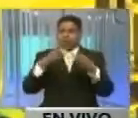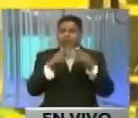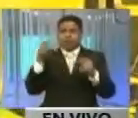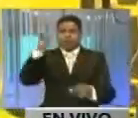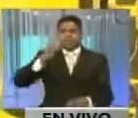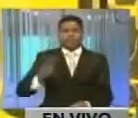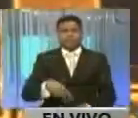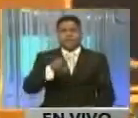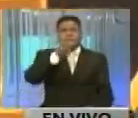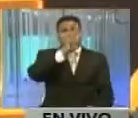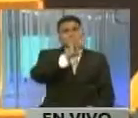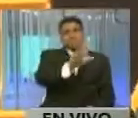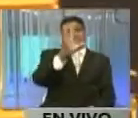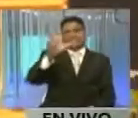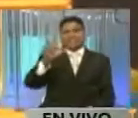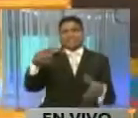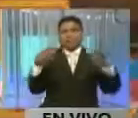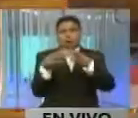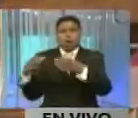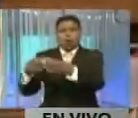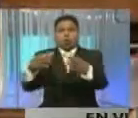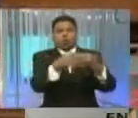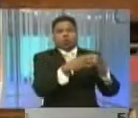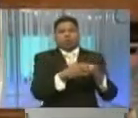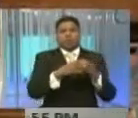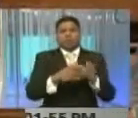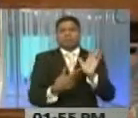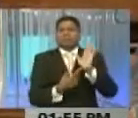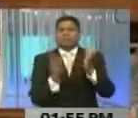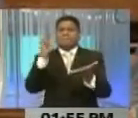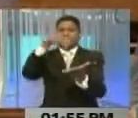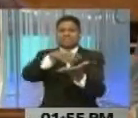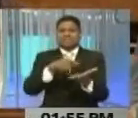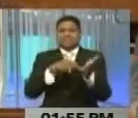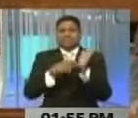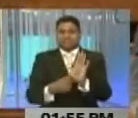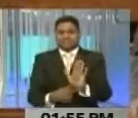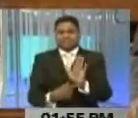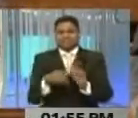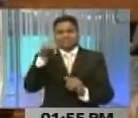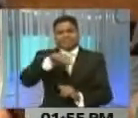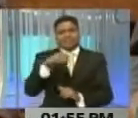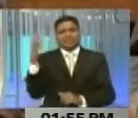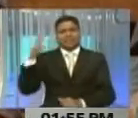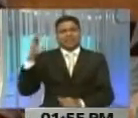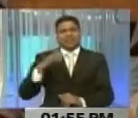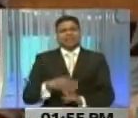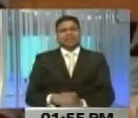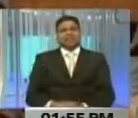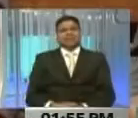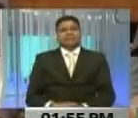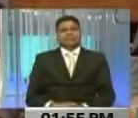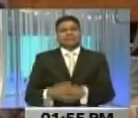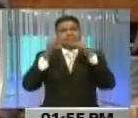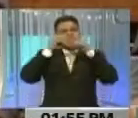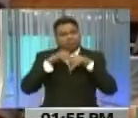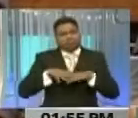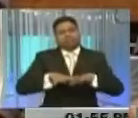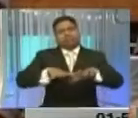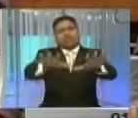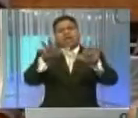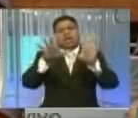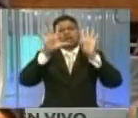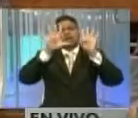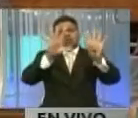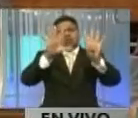Son 23 agrupaciones teatrales que estarán presentes en el capítulo Caracas, que van a recorrer también estos 9 estados